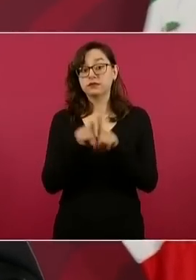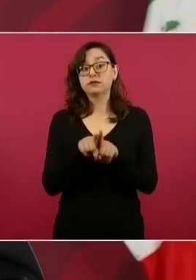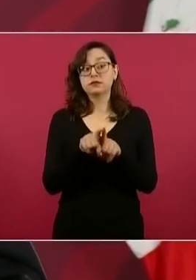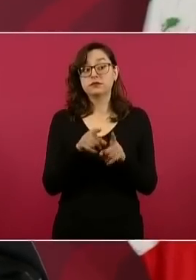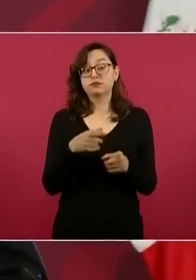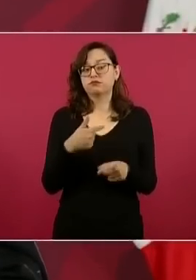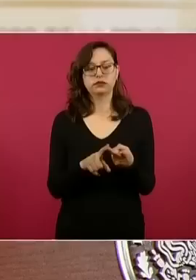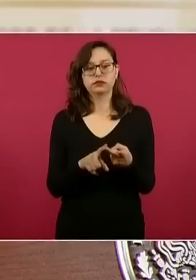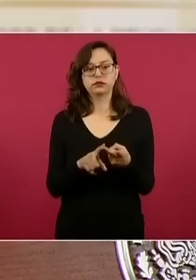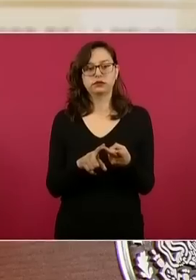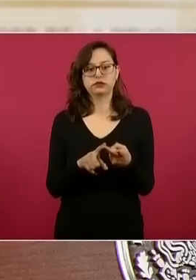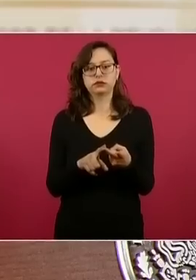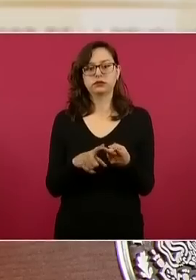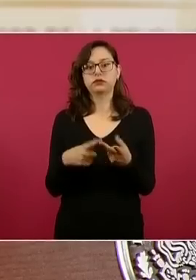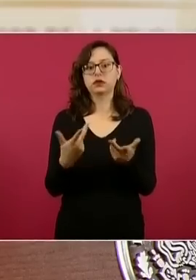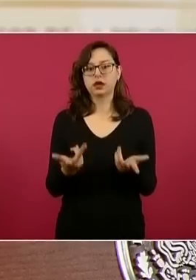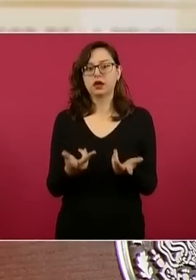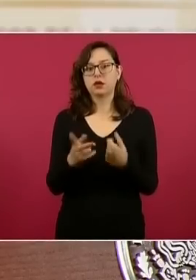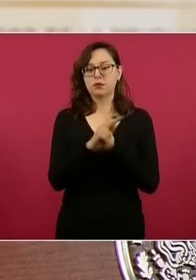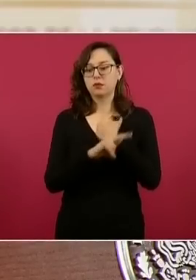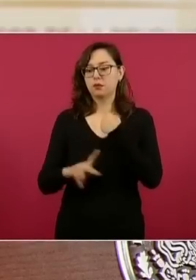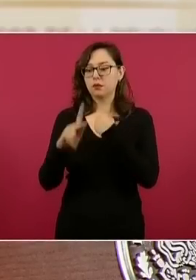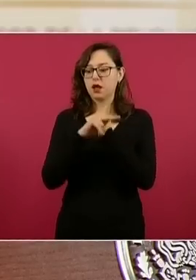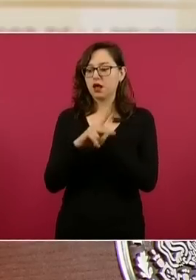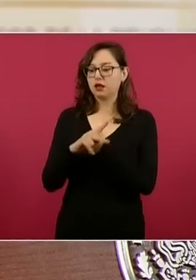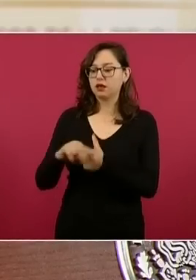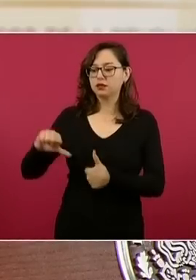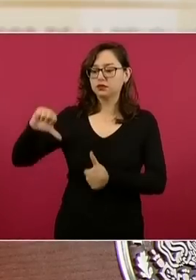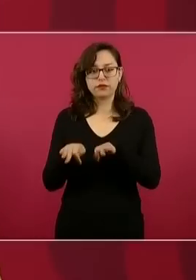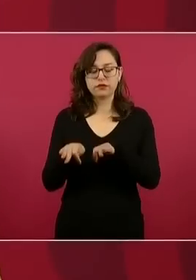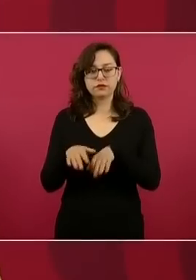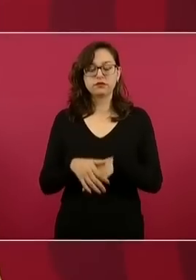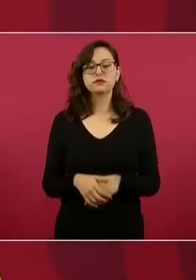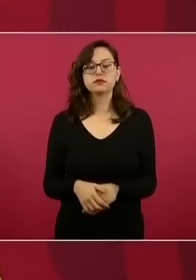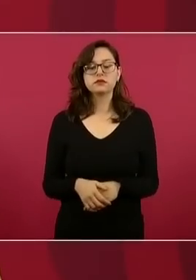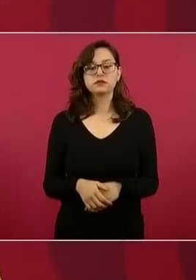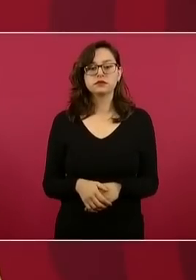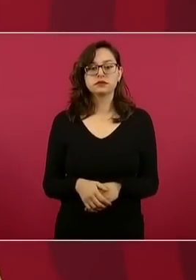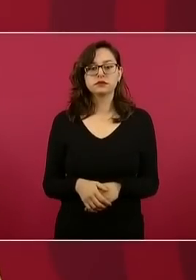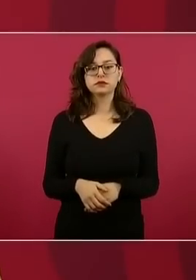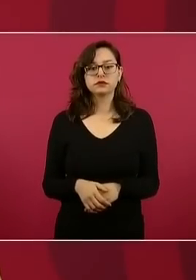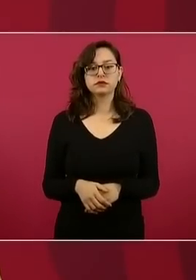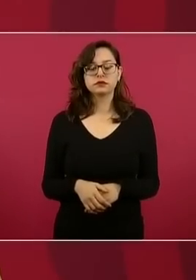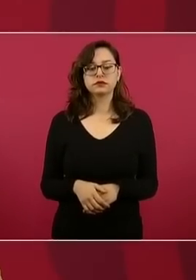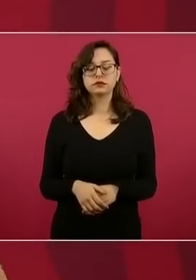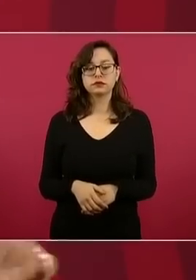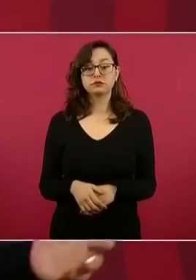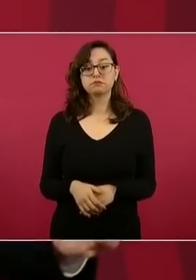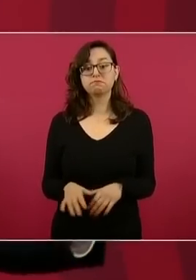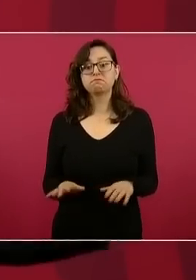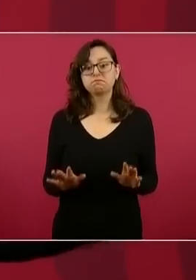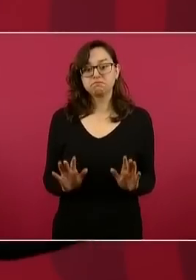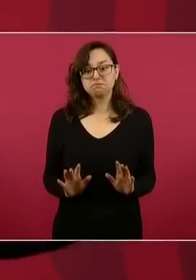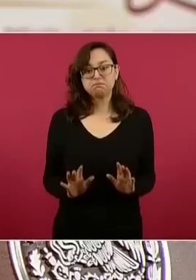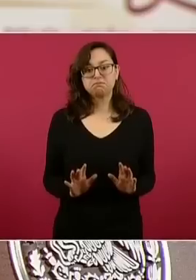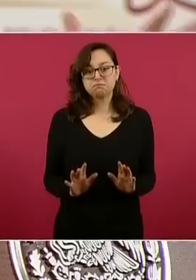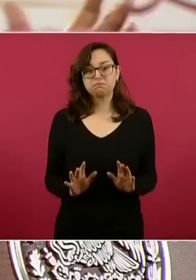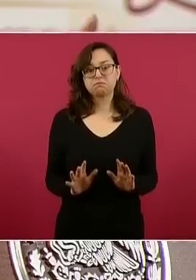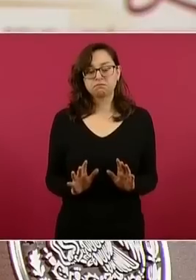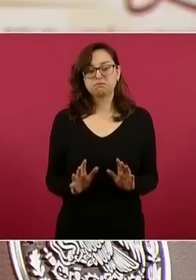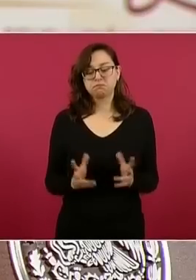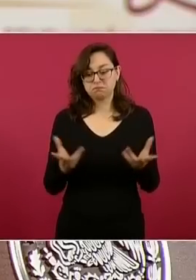y acción climática destacó la modernización de plantas hidroeléctricas la creación de parques solares en la frontera